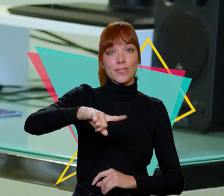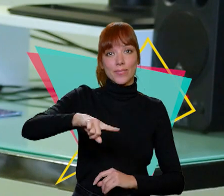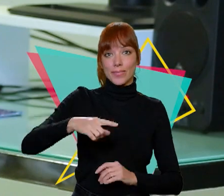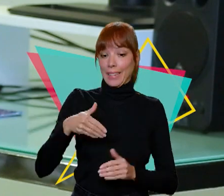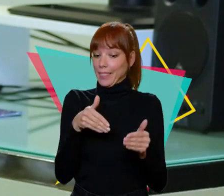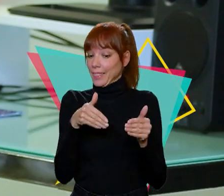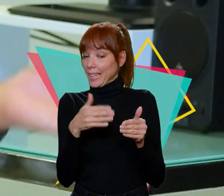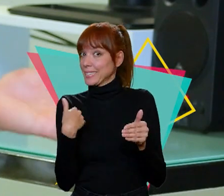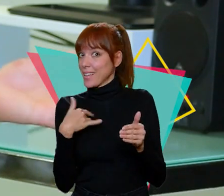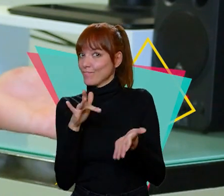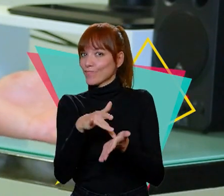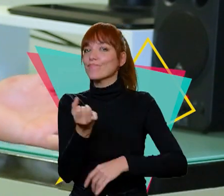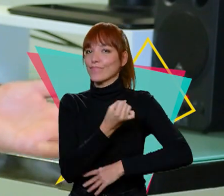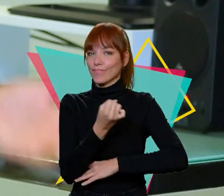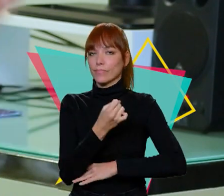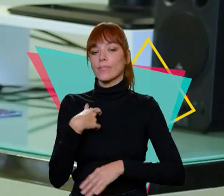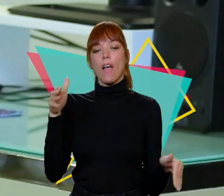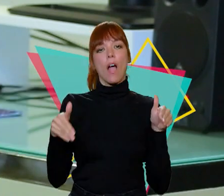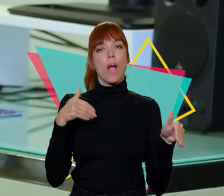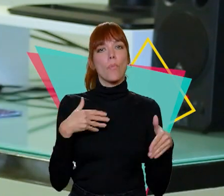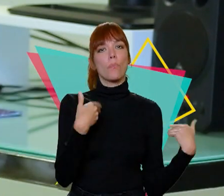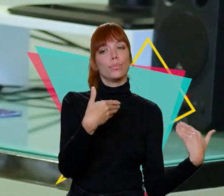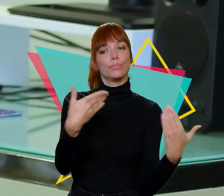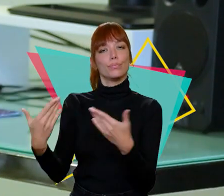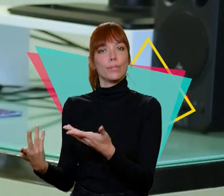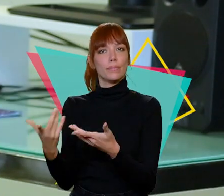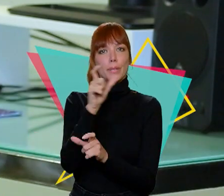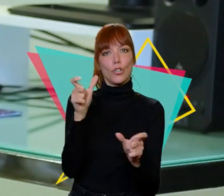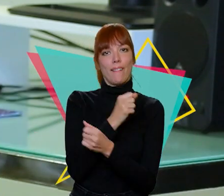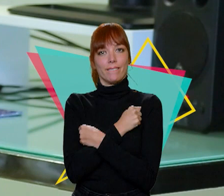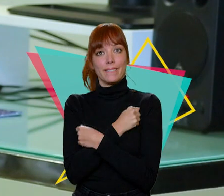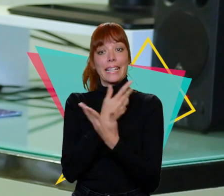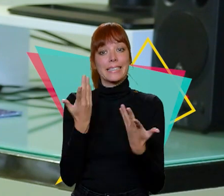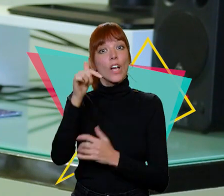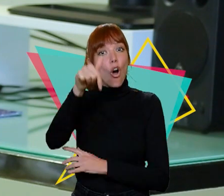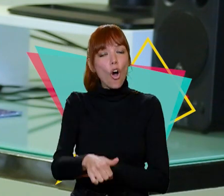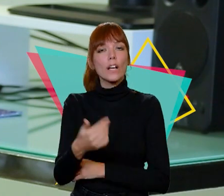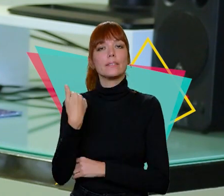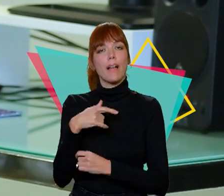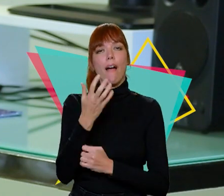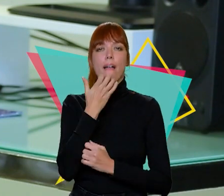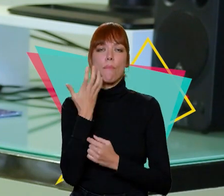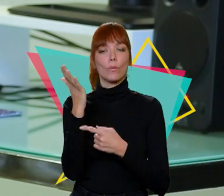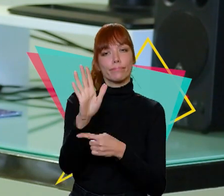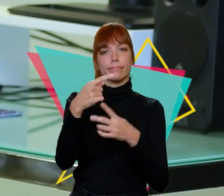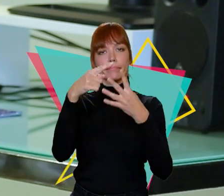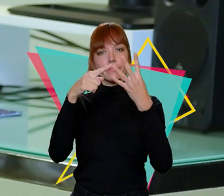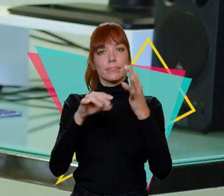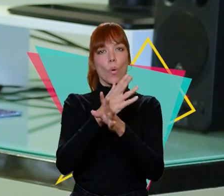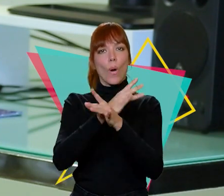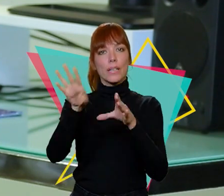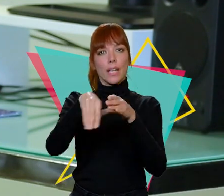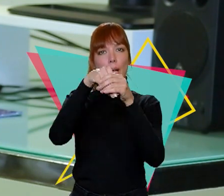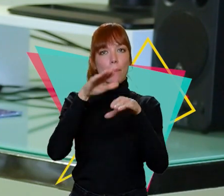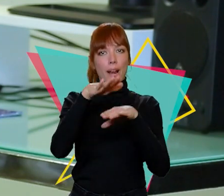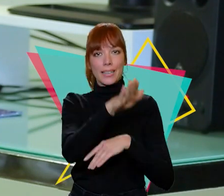Hola amigos, ya se acerca la Navidad y como es época de hacer regalos a nuestros seres queridos, hoy os traigo varios ejemplos de